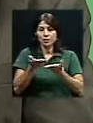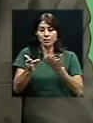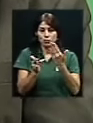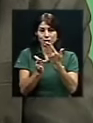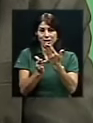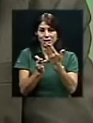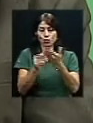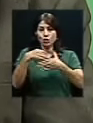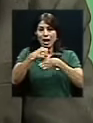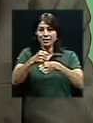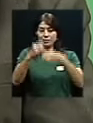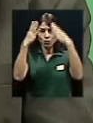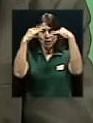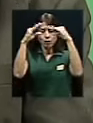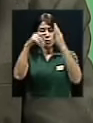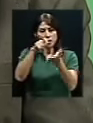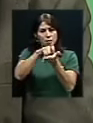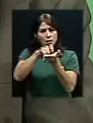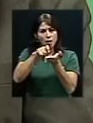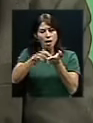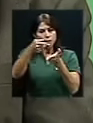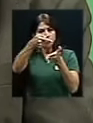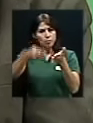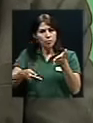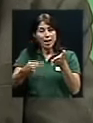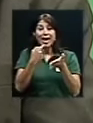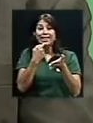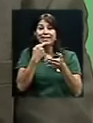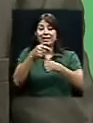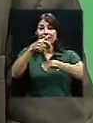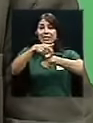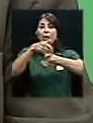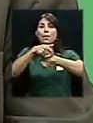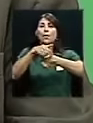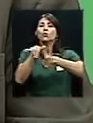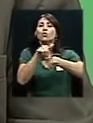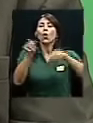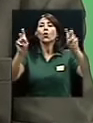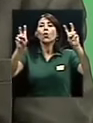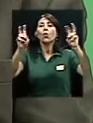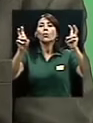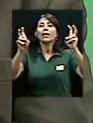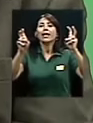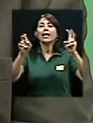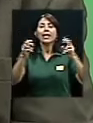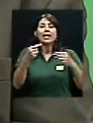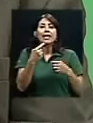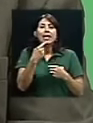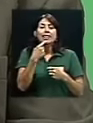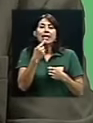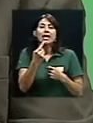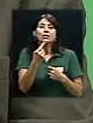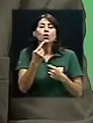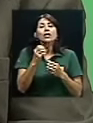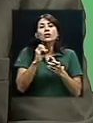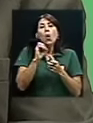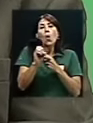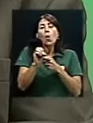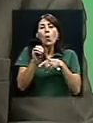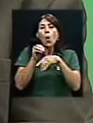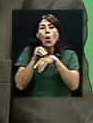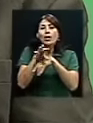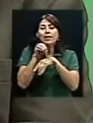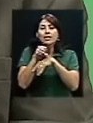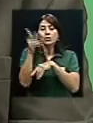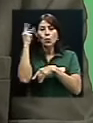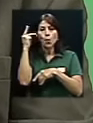informe afirma que los plazos son, entre comillas, dice, indicaciones u orientaciones políticas,